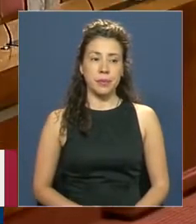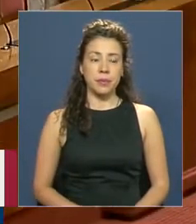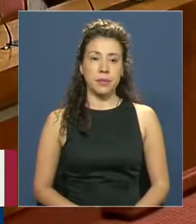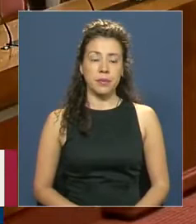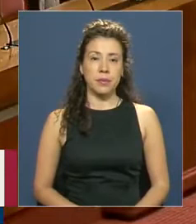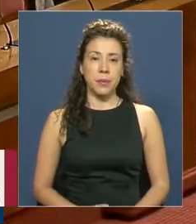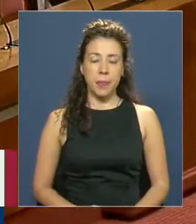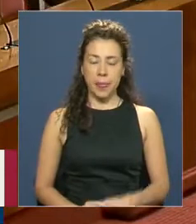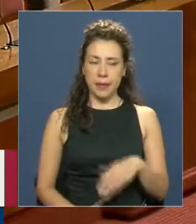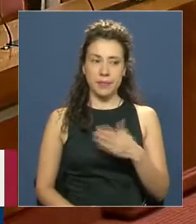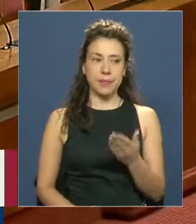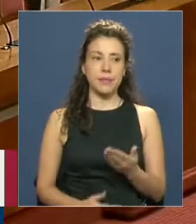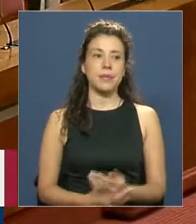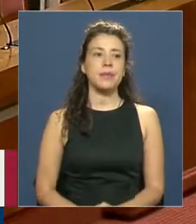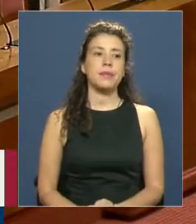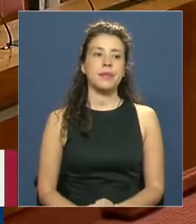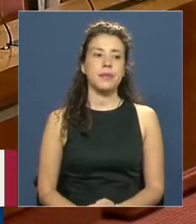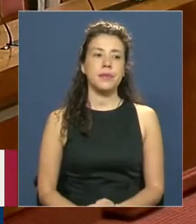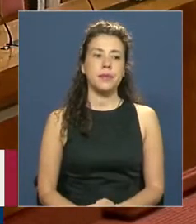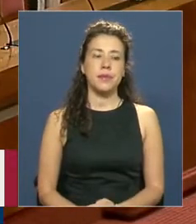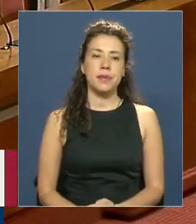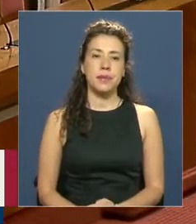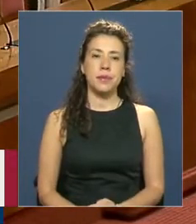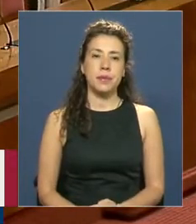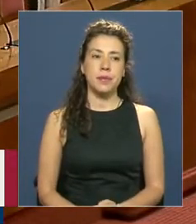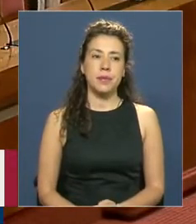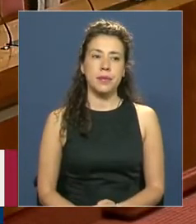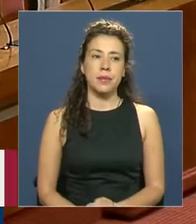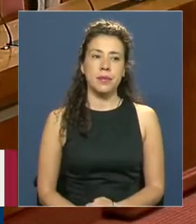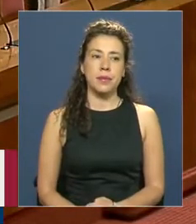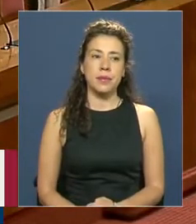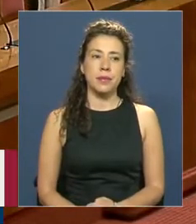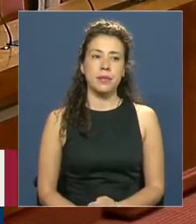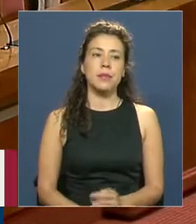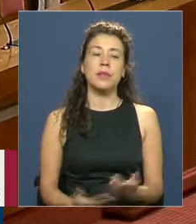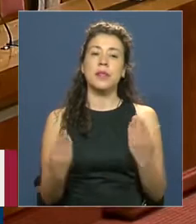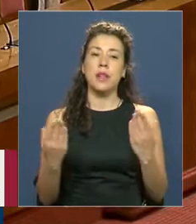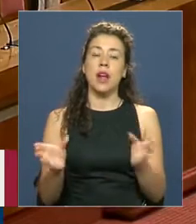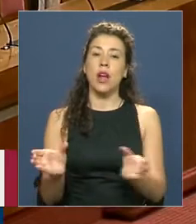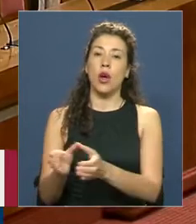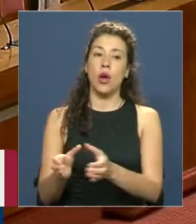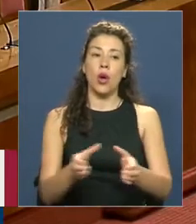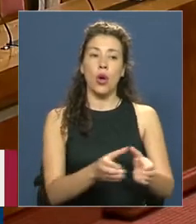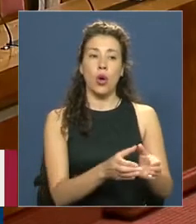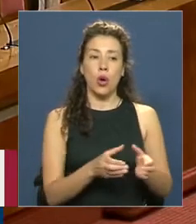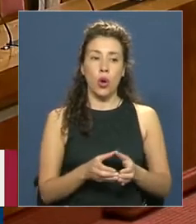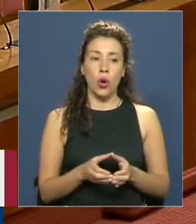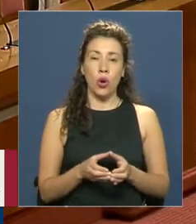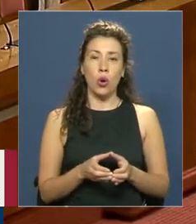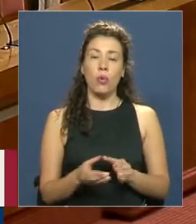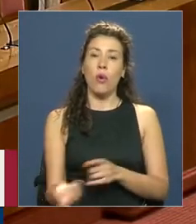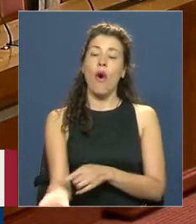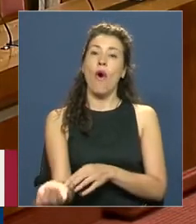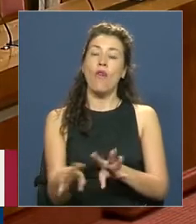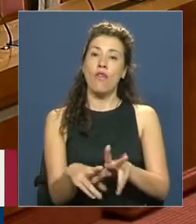Diputado Gracias. Rosas, tiene la palabra, sí. Por favor. Gracias, presidente. Bueno, primero saludar a las agrupaciones que son